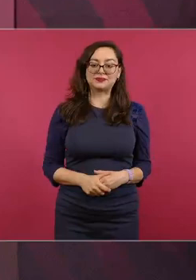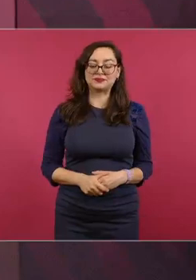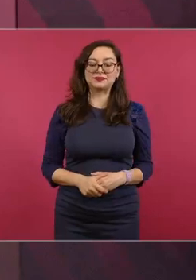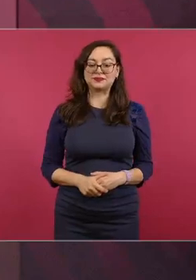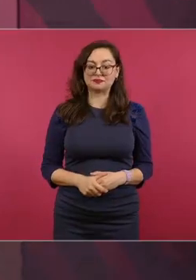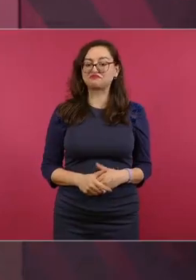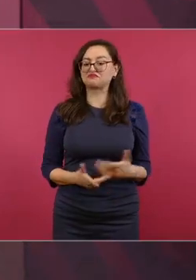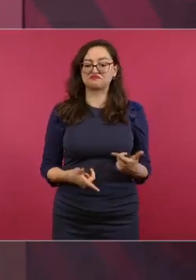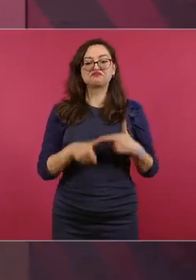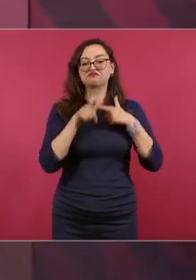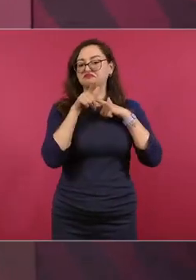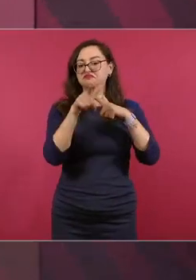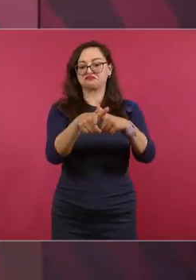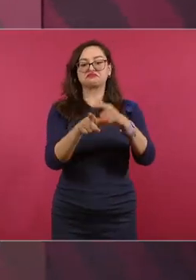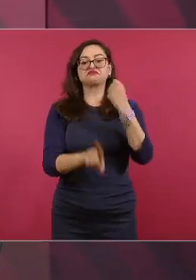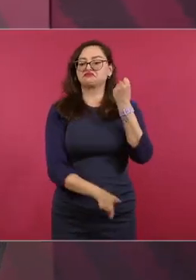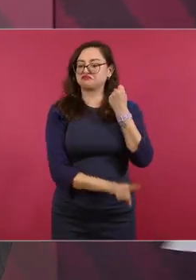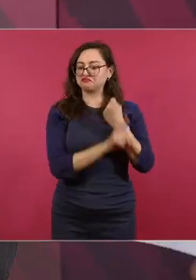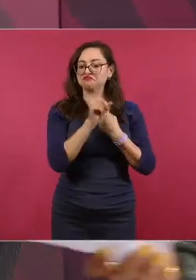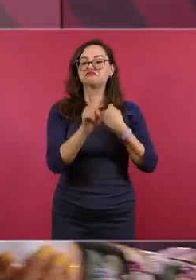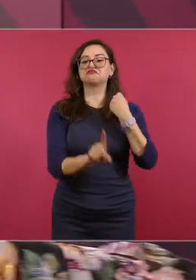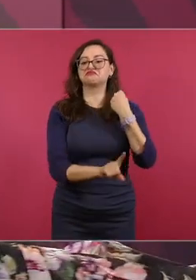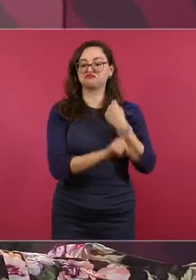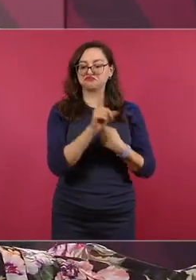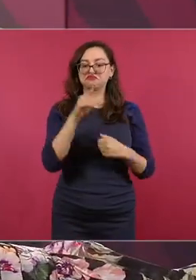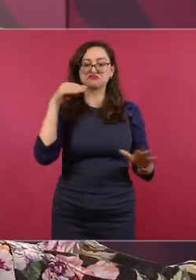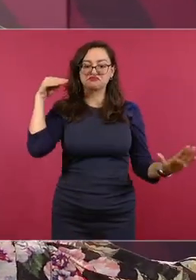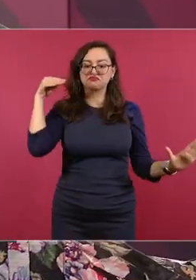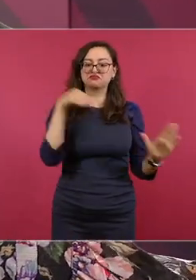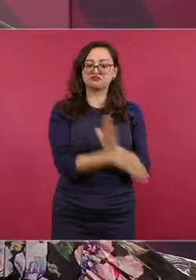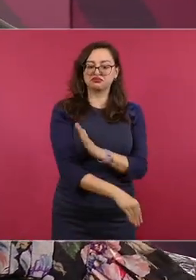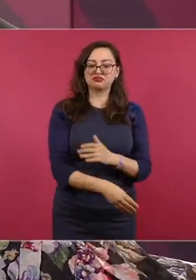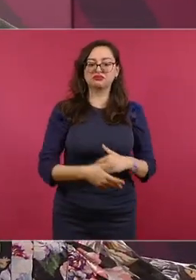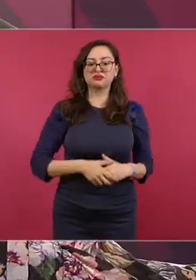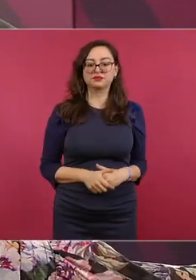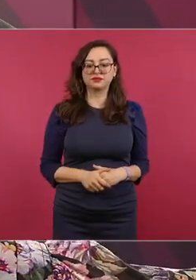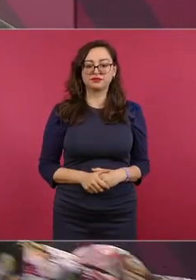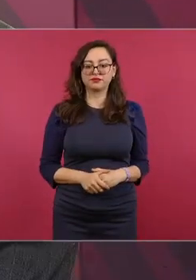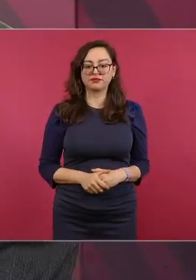va a continuar la decadencia.